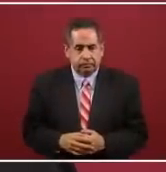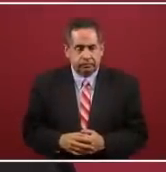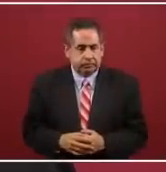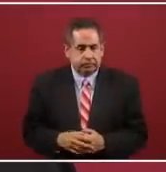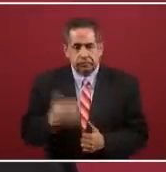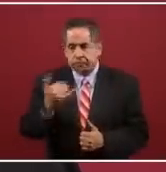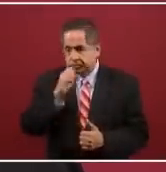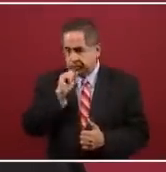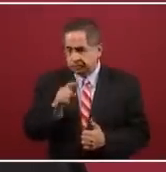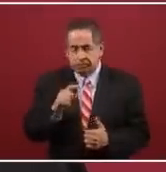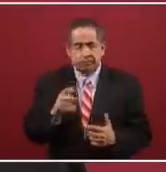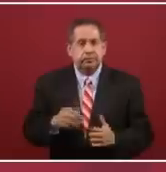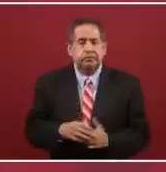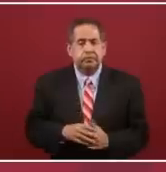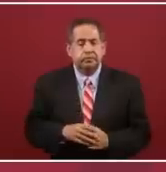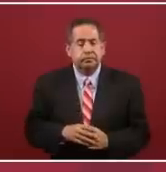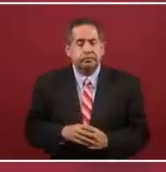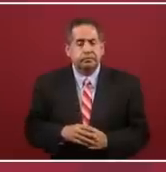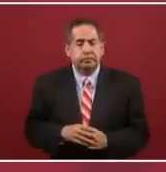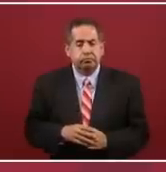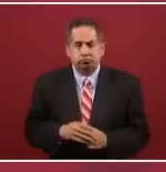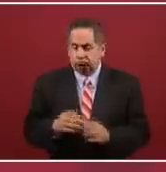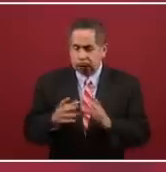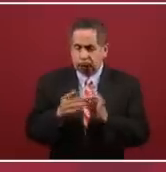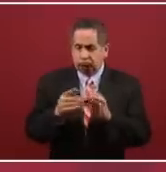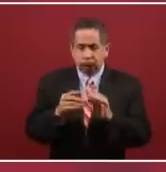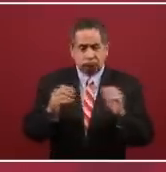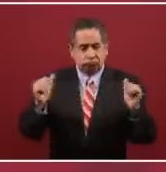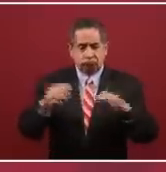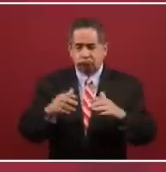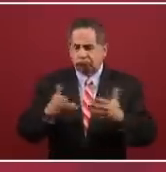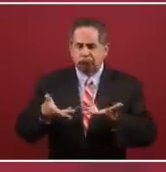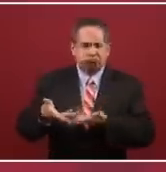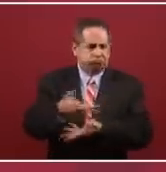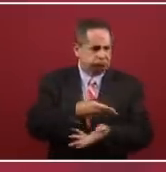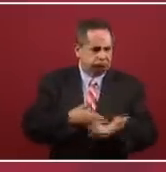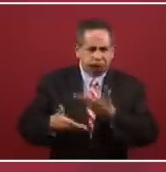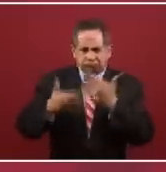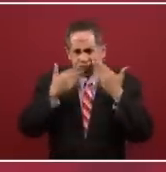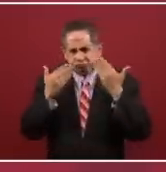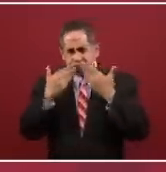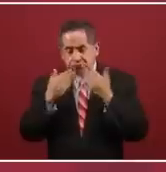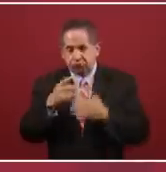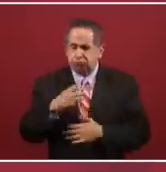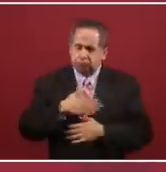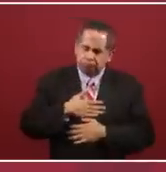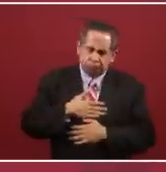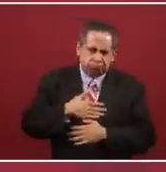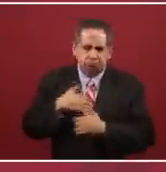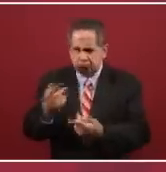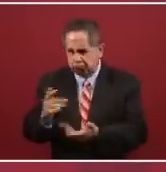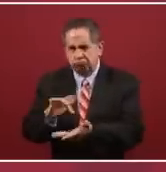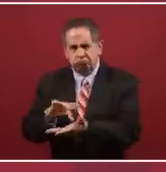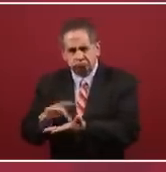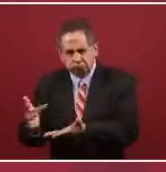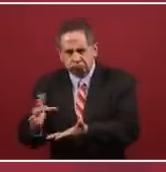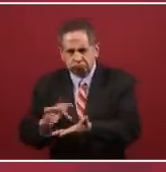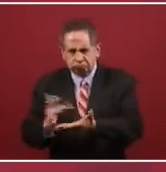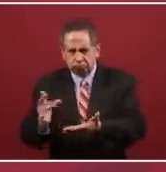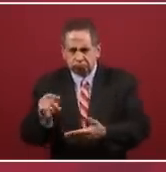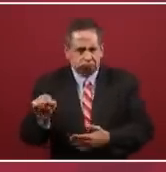Y fue un encuentro muy cordial. Yo les agradecí